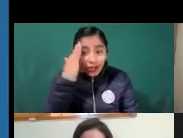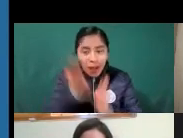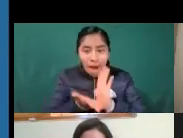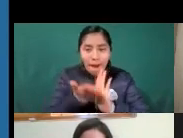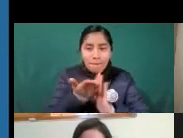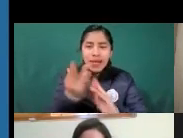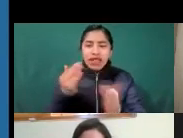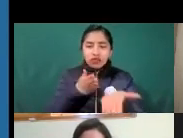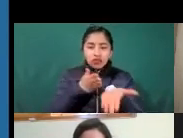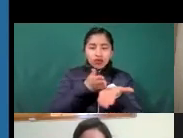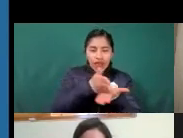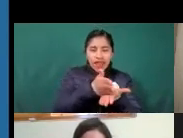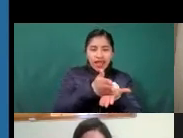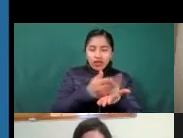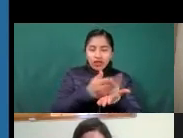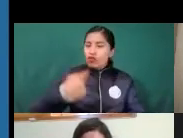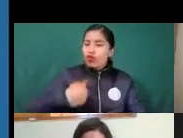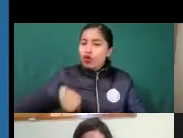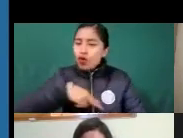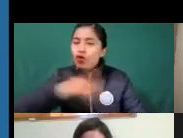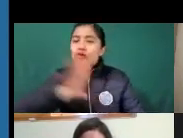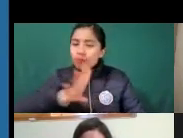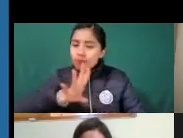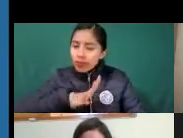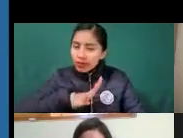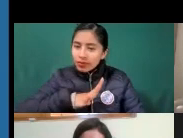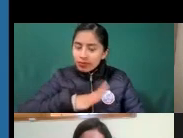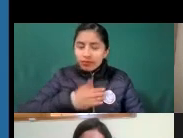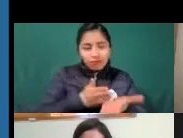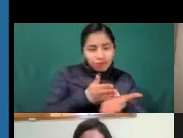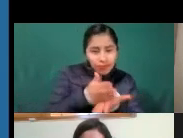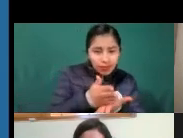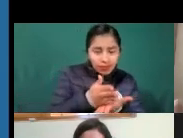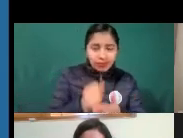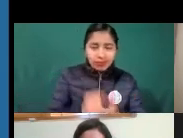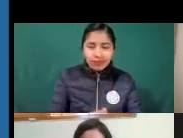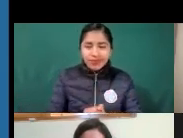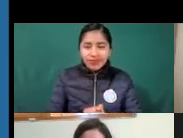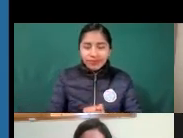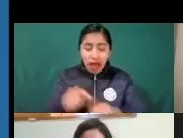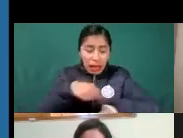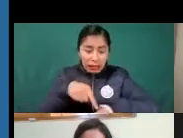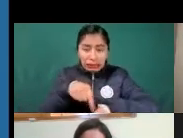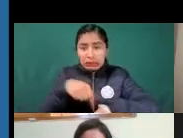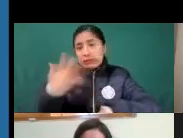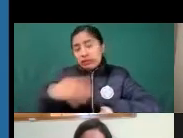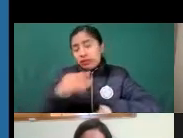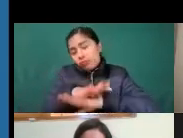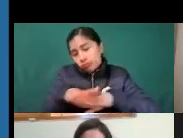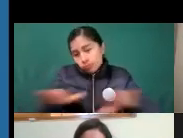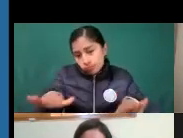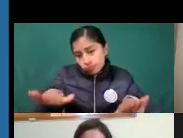nuestros derechos, los derechos que nosotros tenemos, ¿verdad? Y pues queremos dejarlos por el tiempo con esto y pues